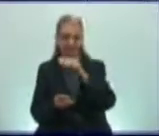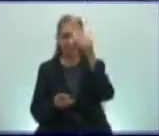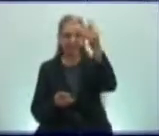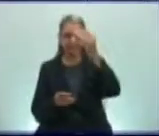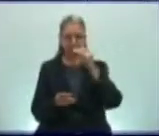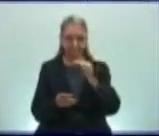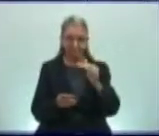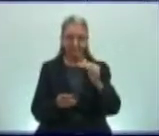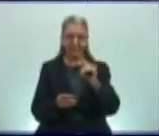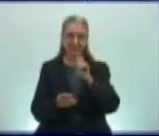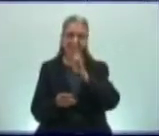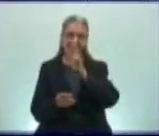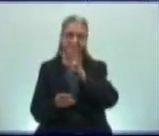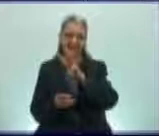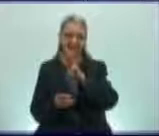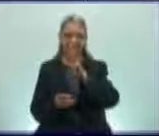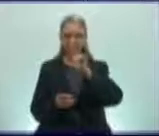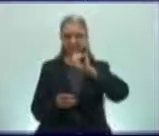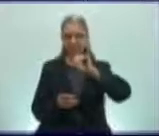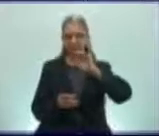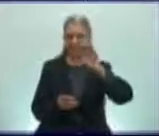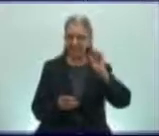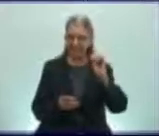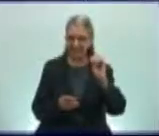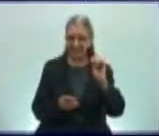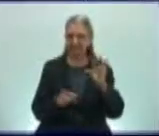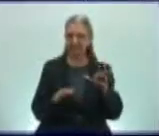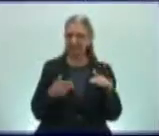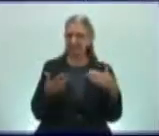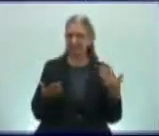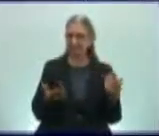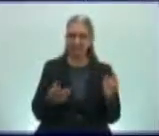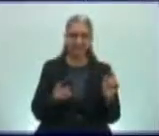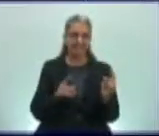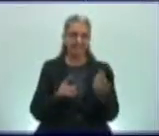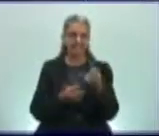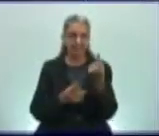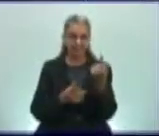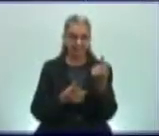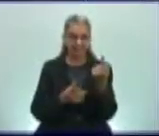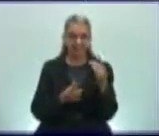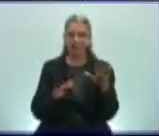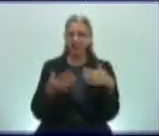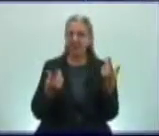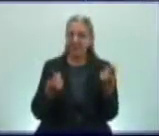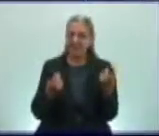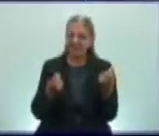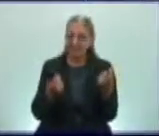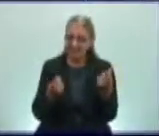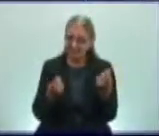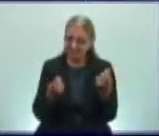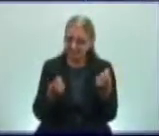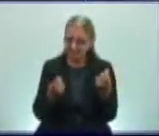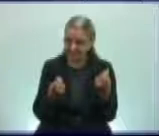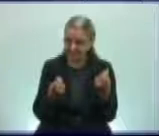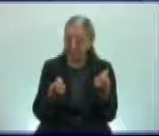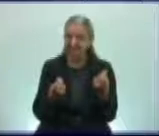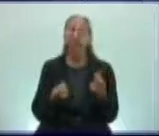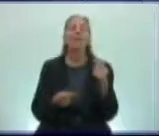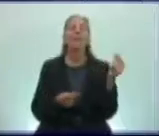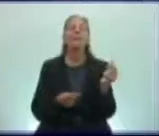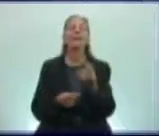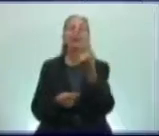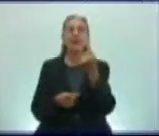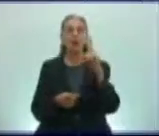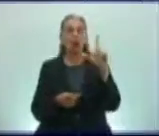te percatas que nos hace falta primero calcular la longitud de la